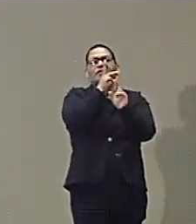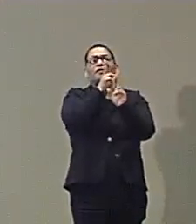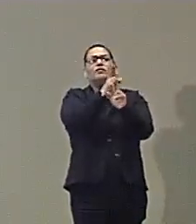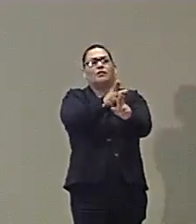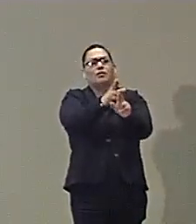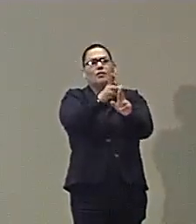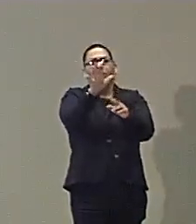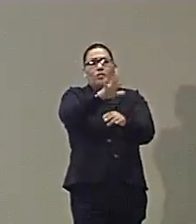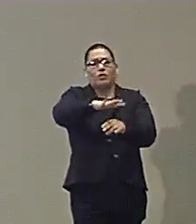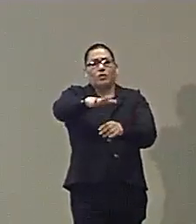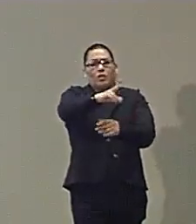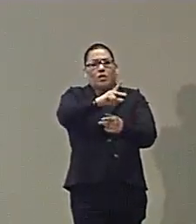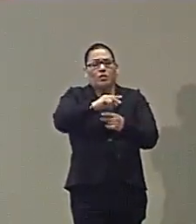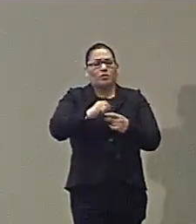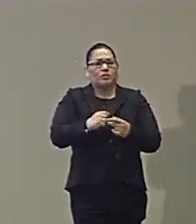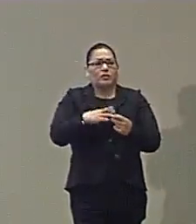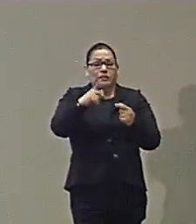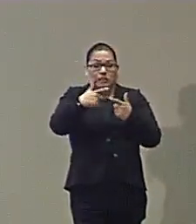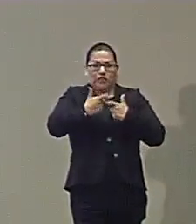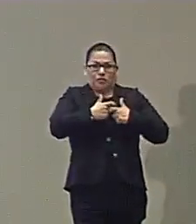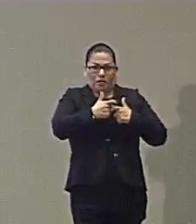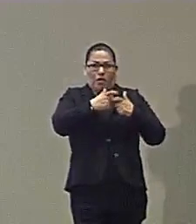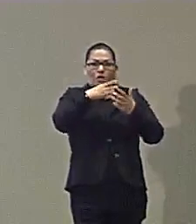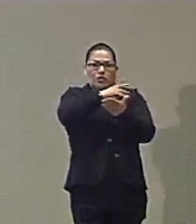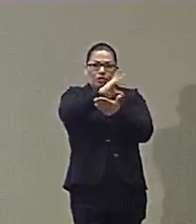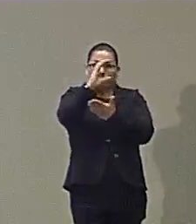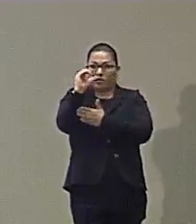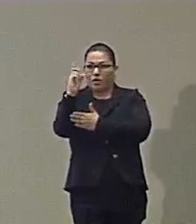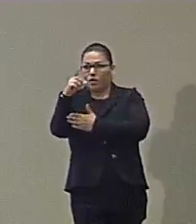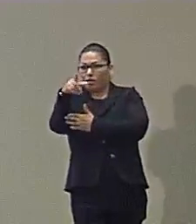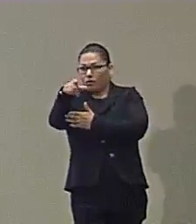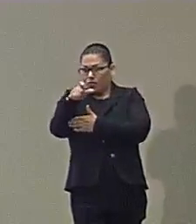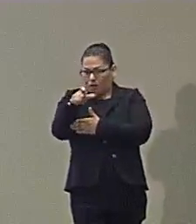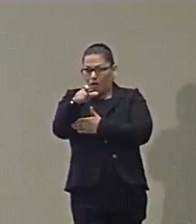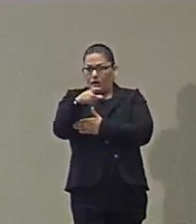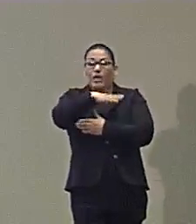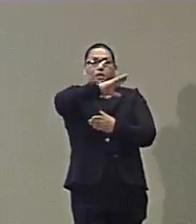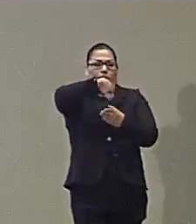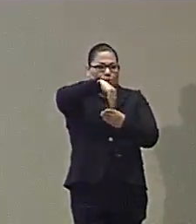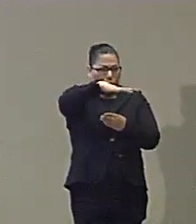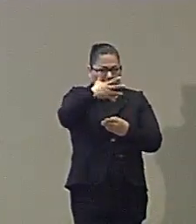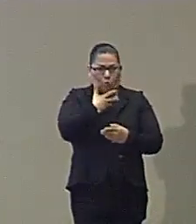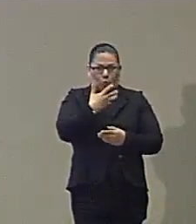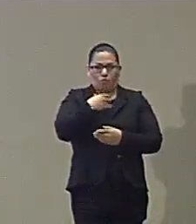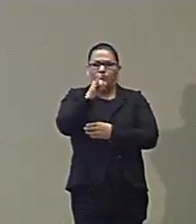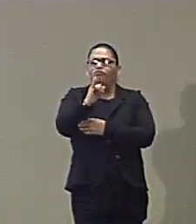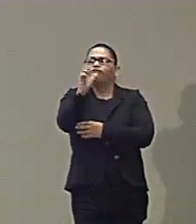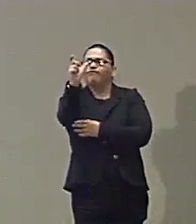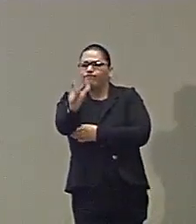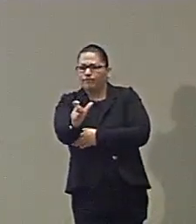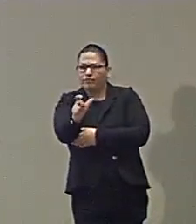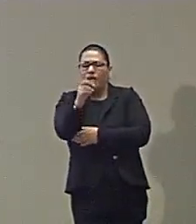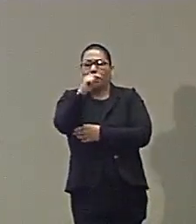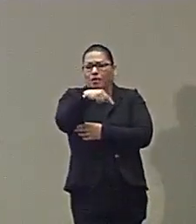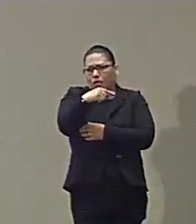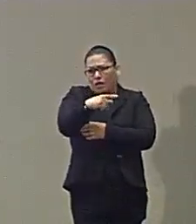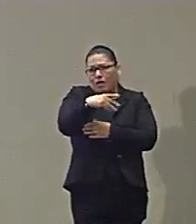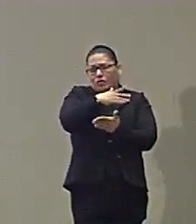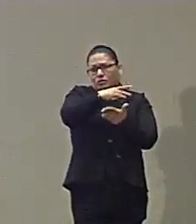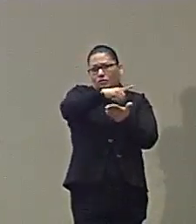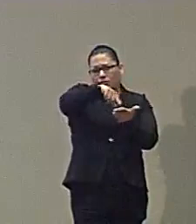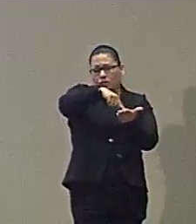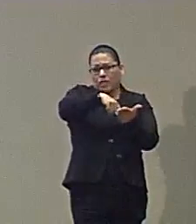posicionar nuestras marcas nuestras de ciudad la ciudad de méxico busco tener una identidad en su marca ciudad